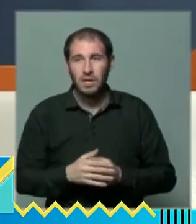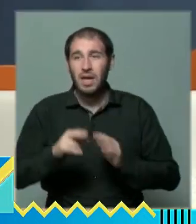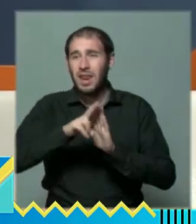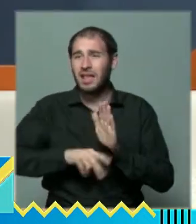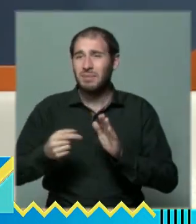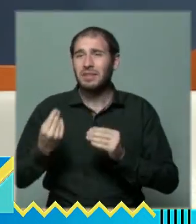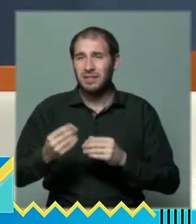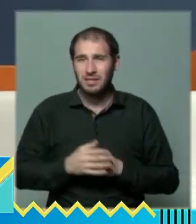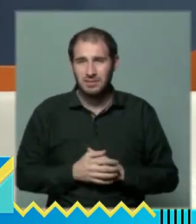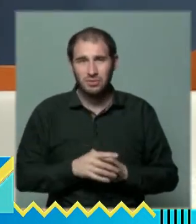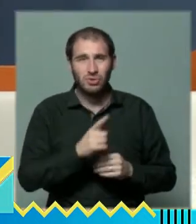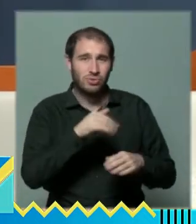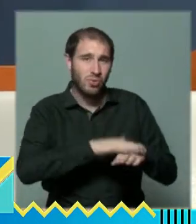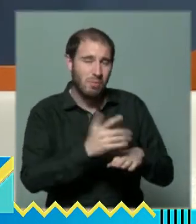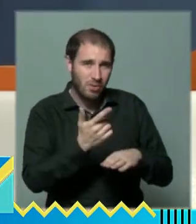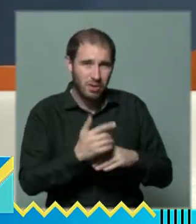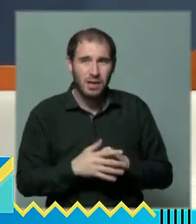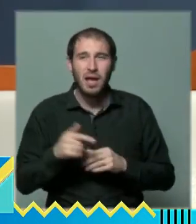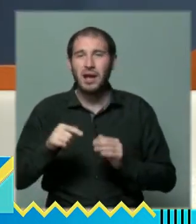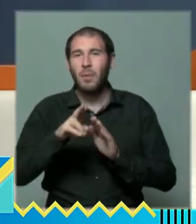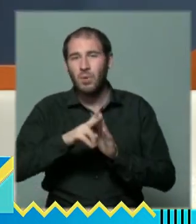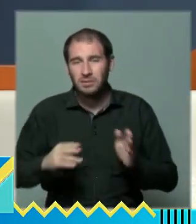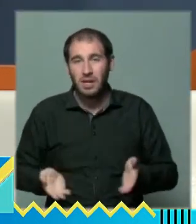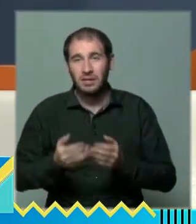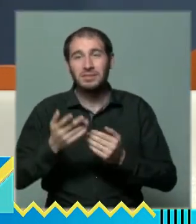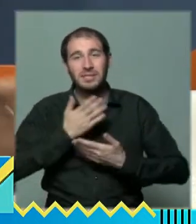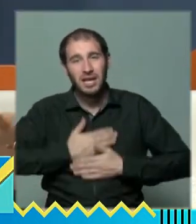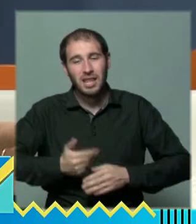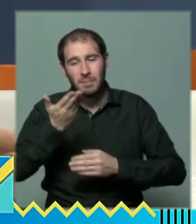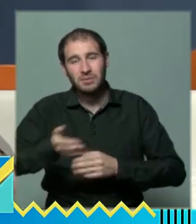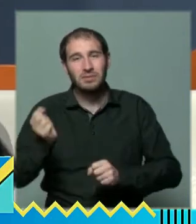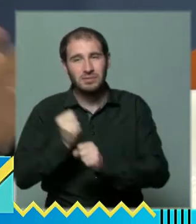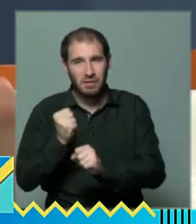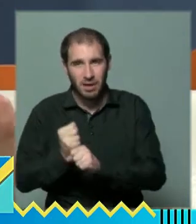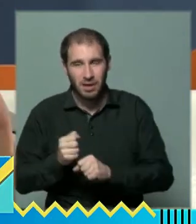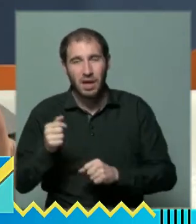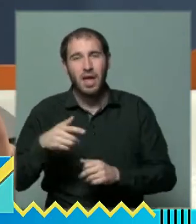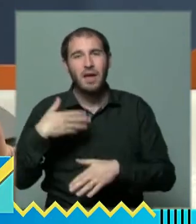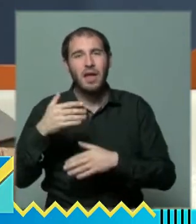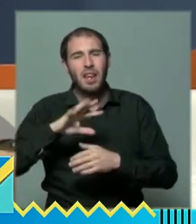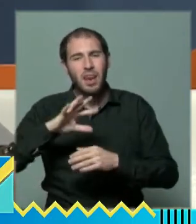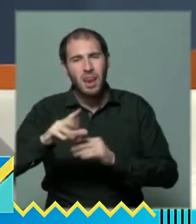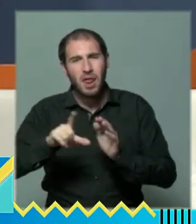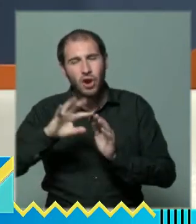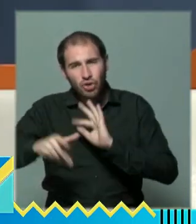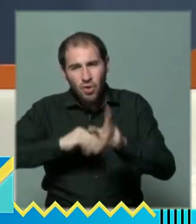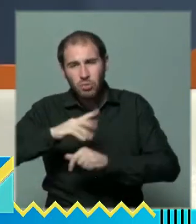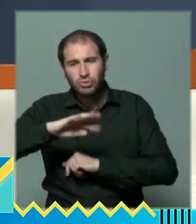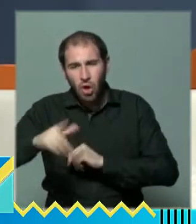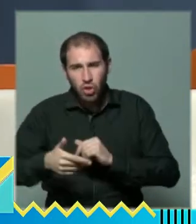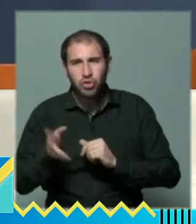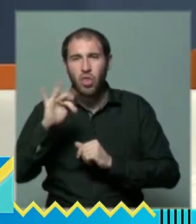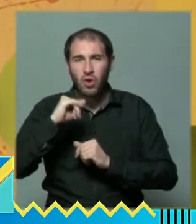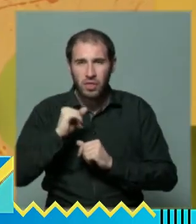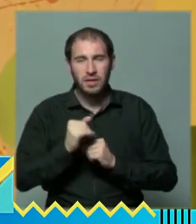que trata? Tenemos de que dar? demostrar Esto- que somos inocentes. Este régimen trata de Somos darle todos culpables. tranquilidad a la gente que trabaja y que sufre la delincuencia todos los días. No, y eso es lo que el busca. tipo